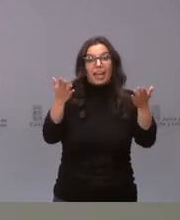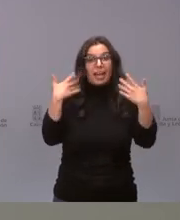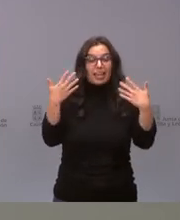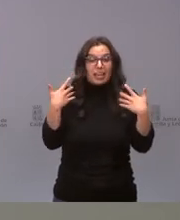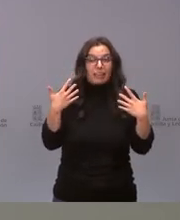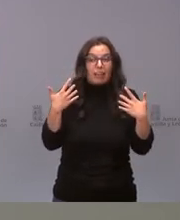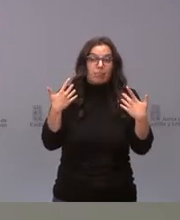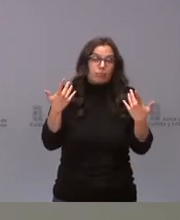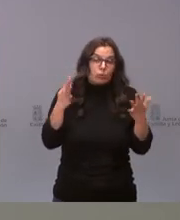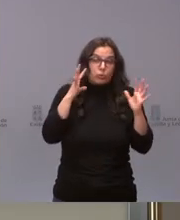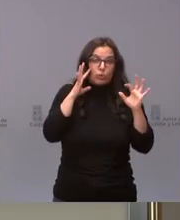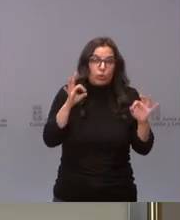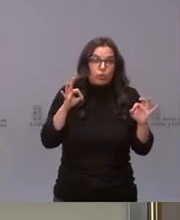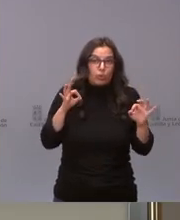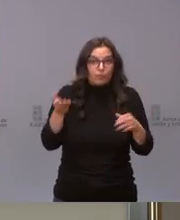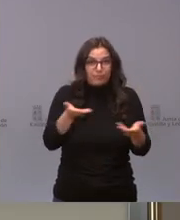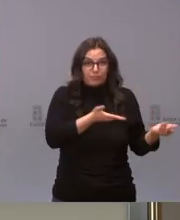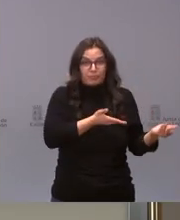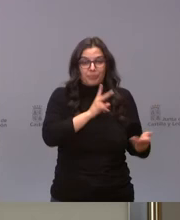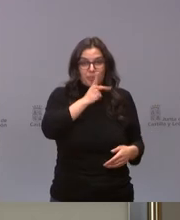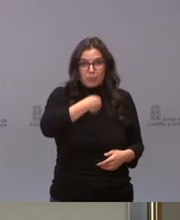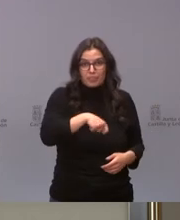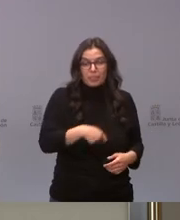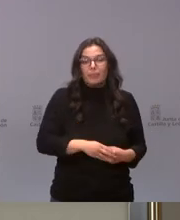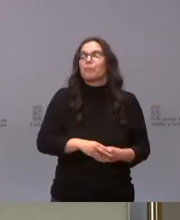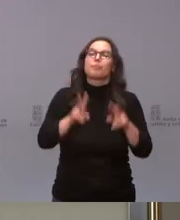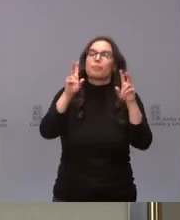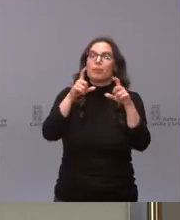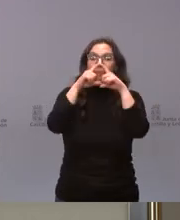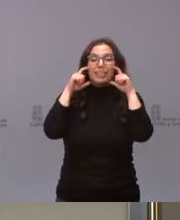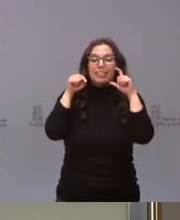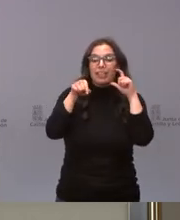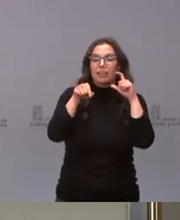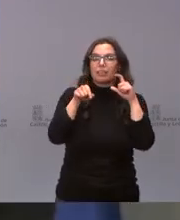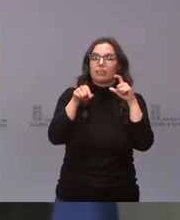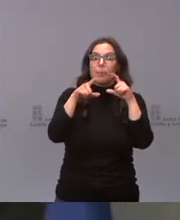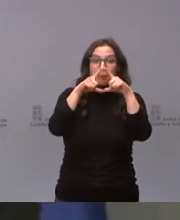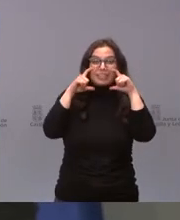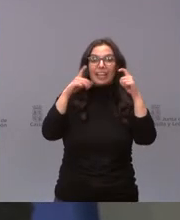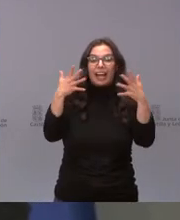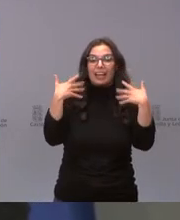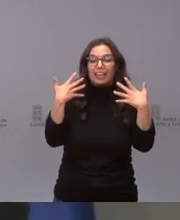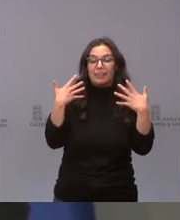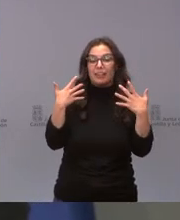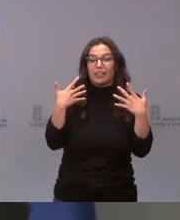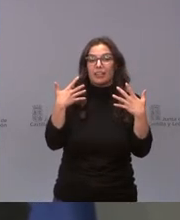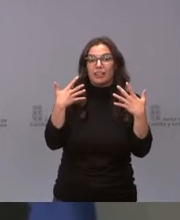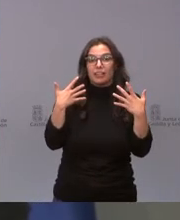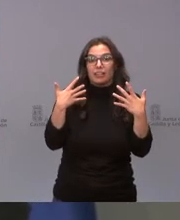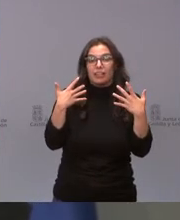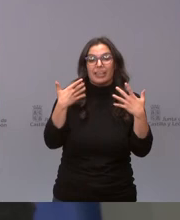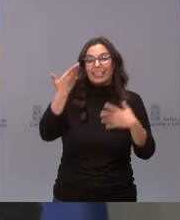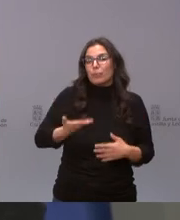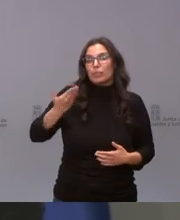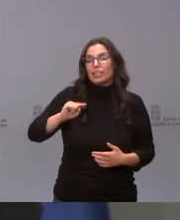evidentemente... Sí, sí, este respecto sí. De la mascarilla, hay que decir que la mascarilla al aire libre, lo que es